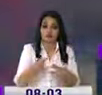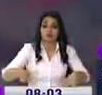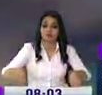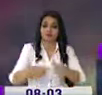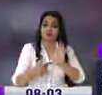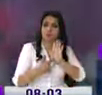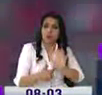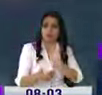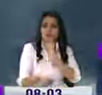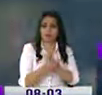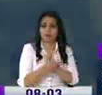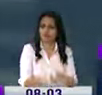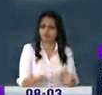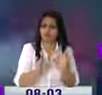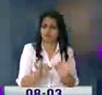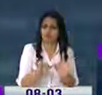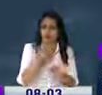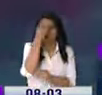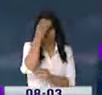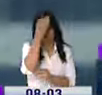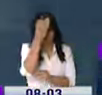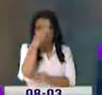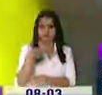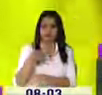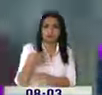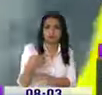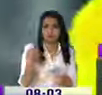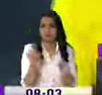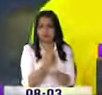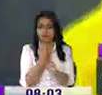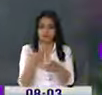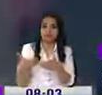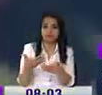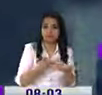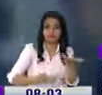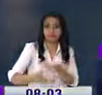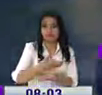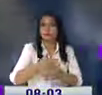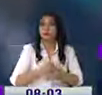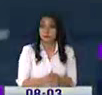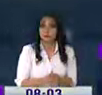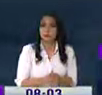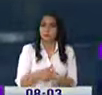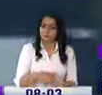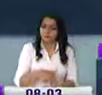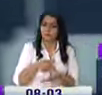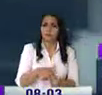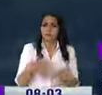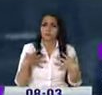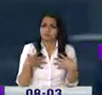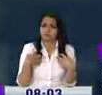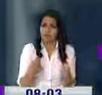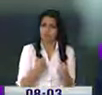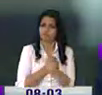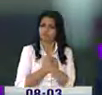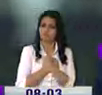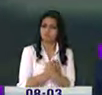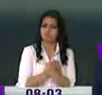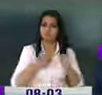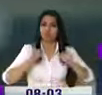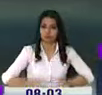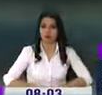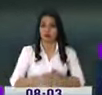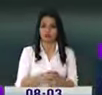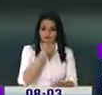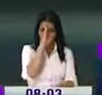su talento, capacidad, voluntad, trabajo en equipo, poniendo temple, garra, garra, coraje, amor propio, mentalizados en que